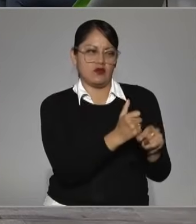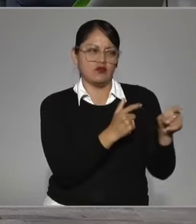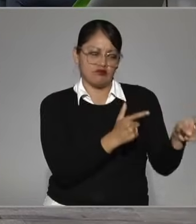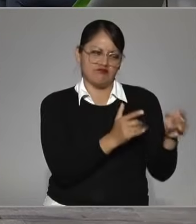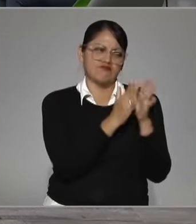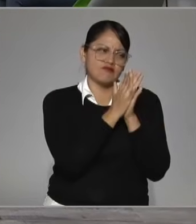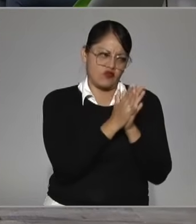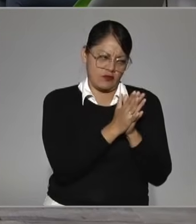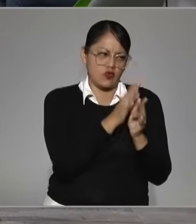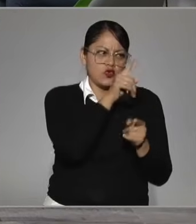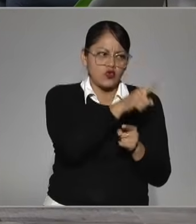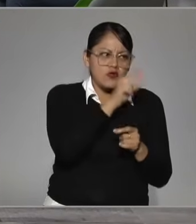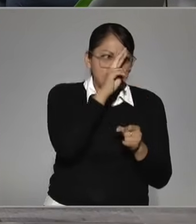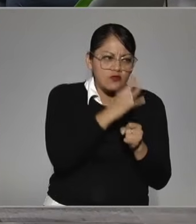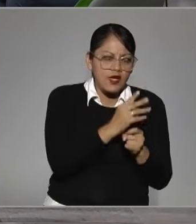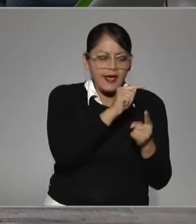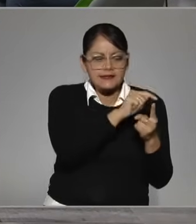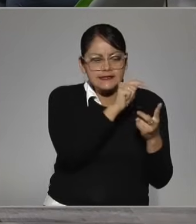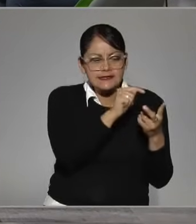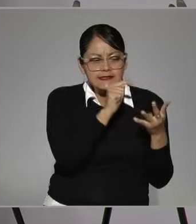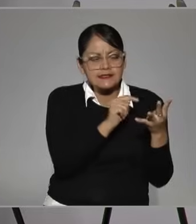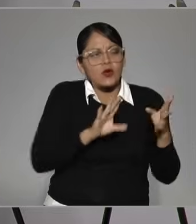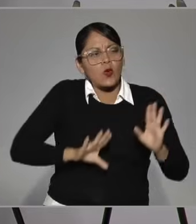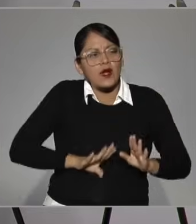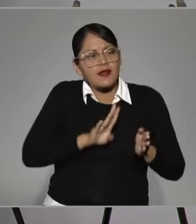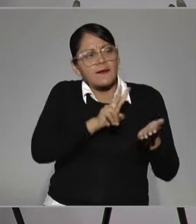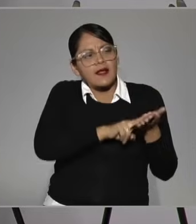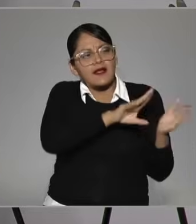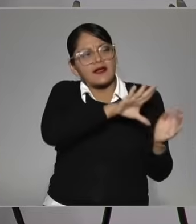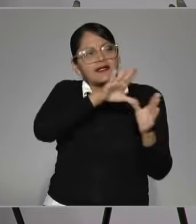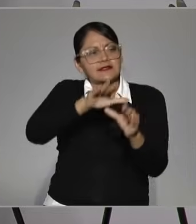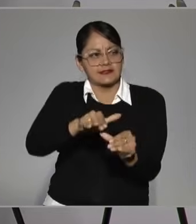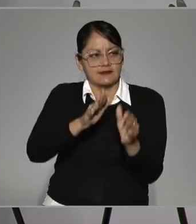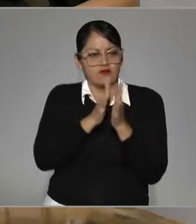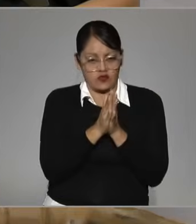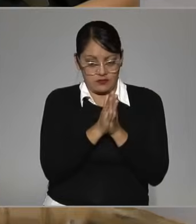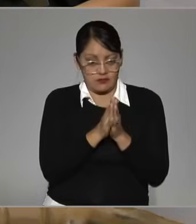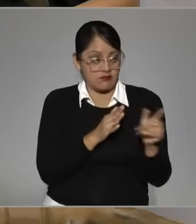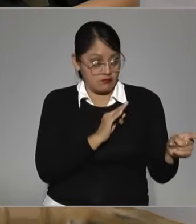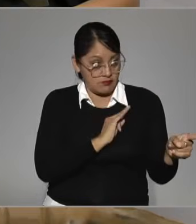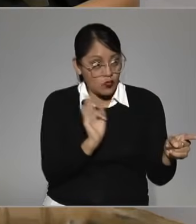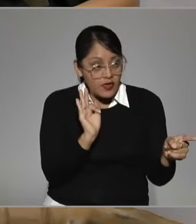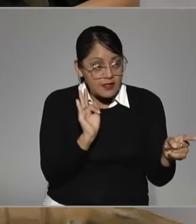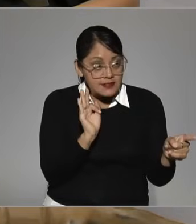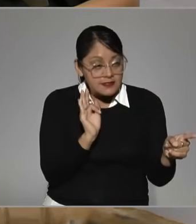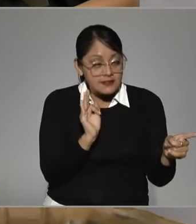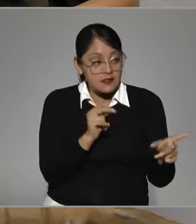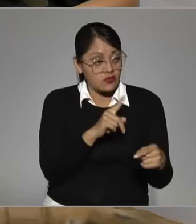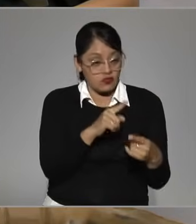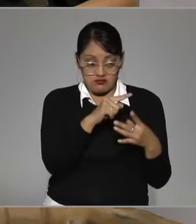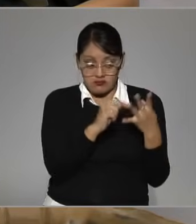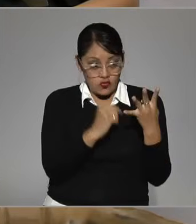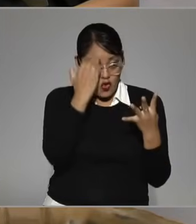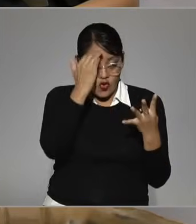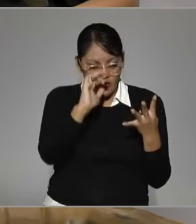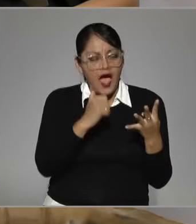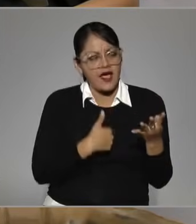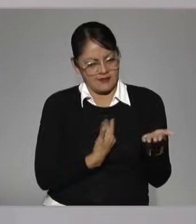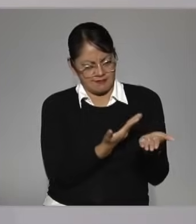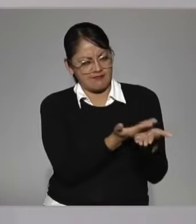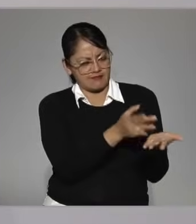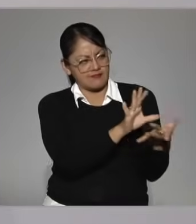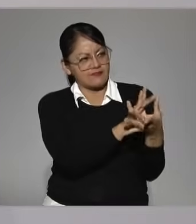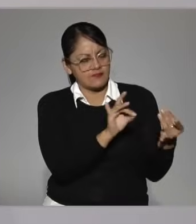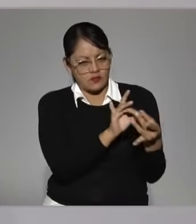Porque estos son los valores que quiero que aprenda el niño. ¿Puedes impartirlos? no los conoces, entonces sobre estos,